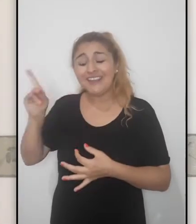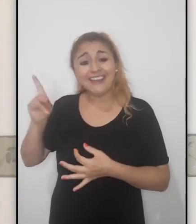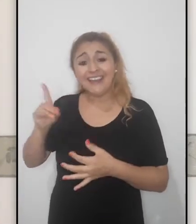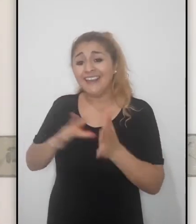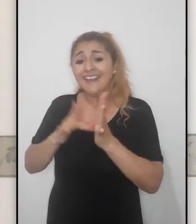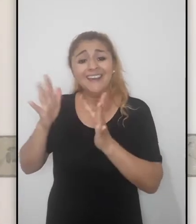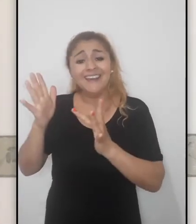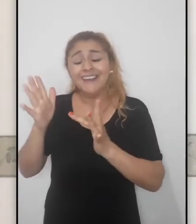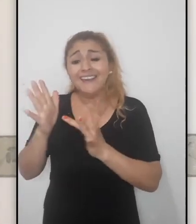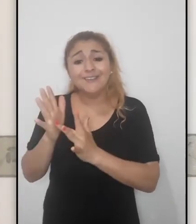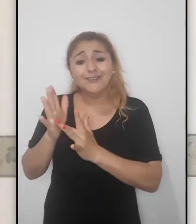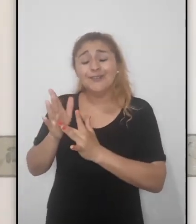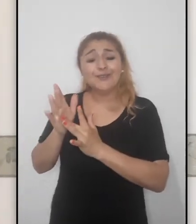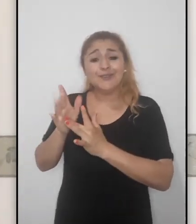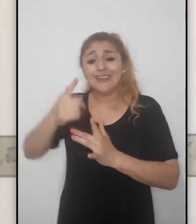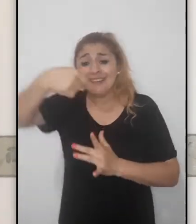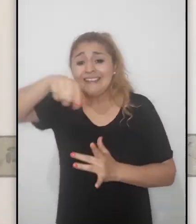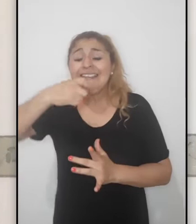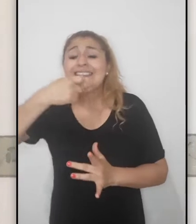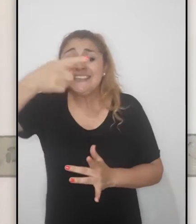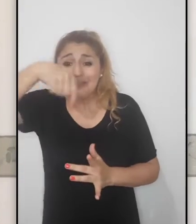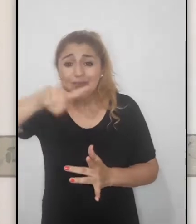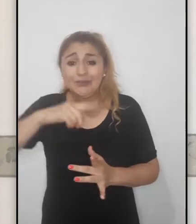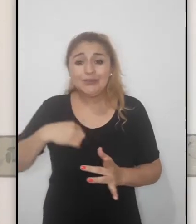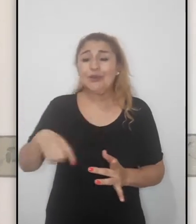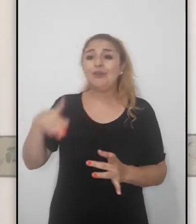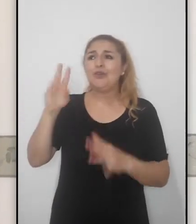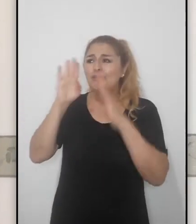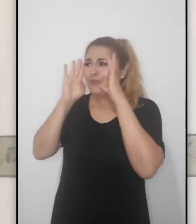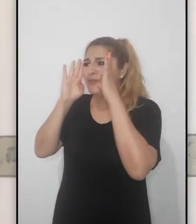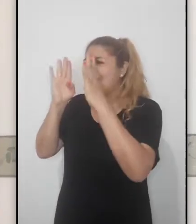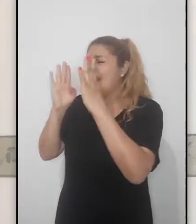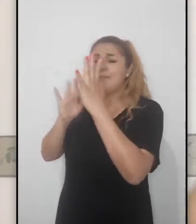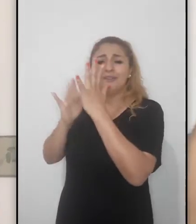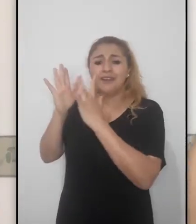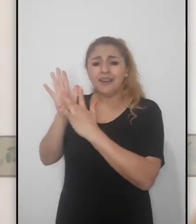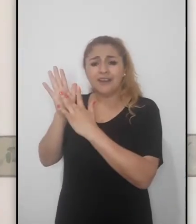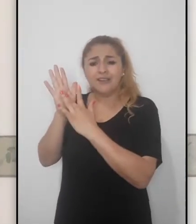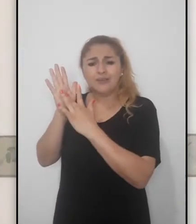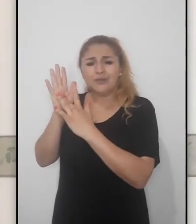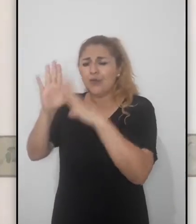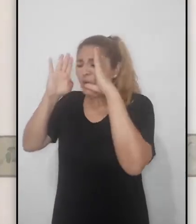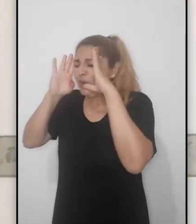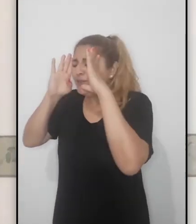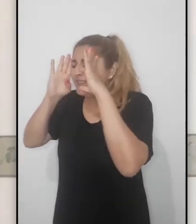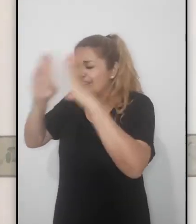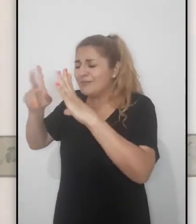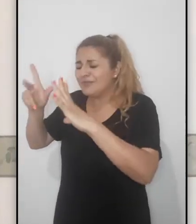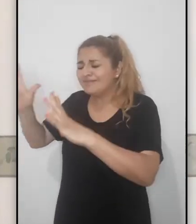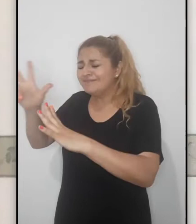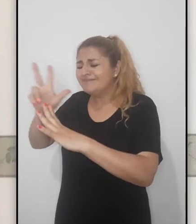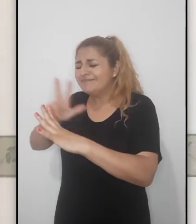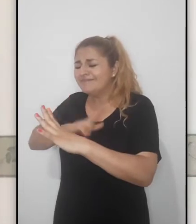roca es cristo inamovible perfecta algún fundamento por el cual la humanidad tiene que